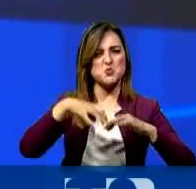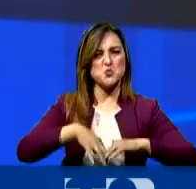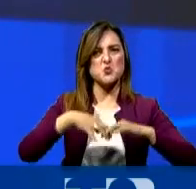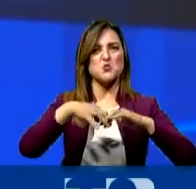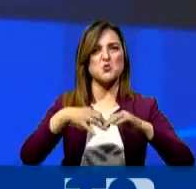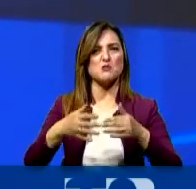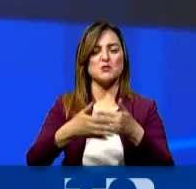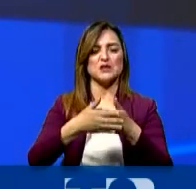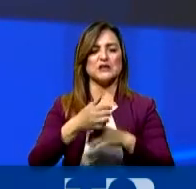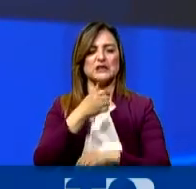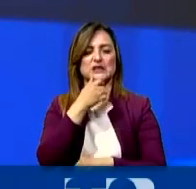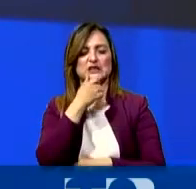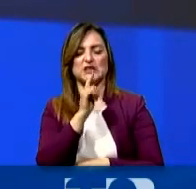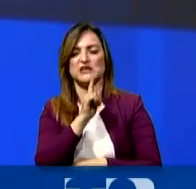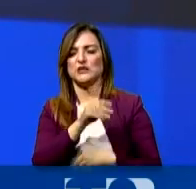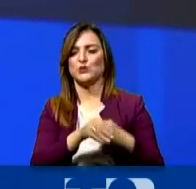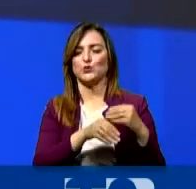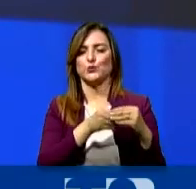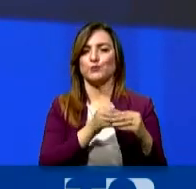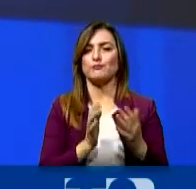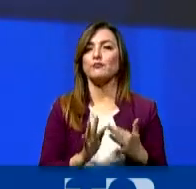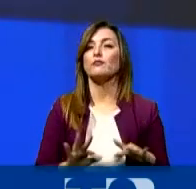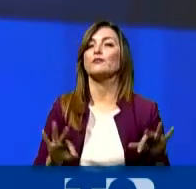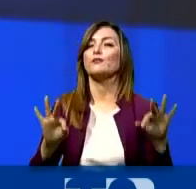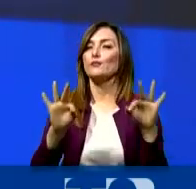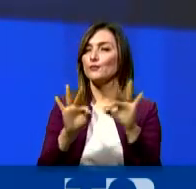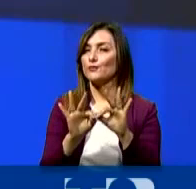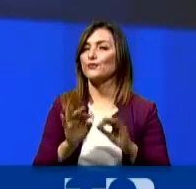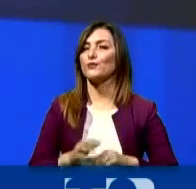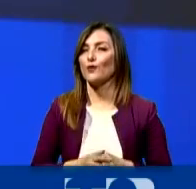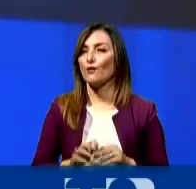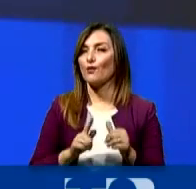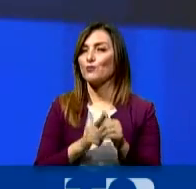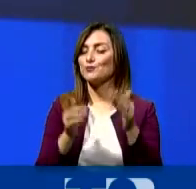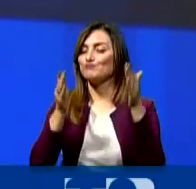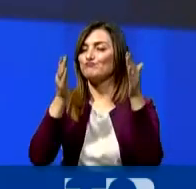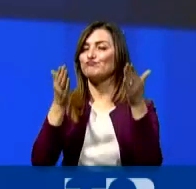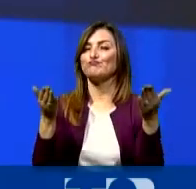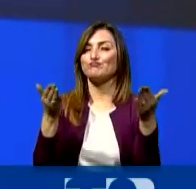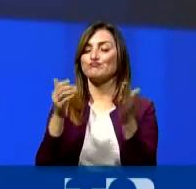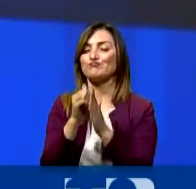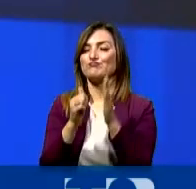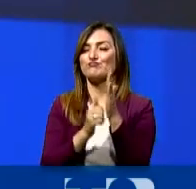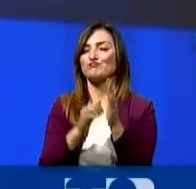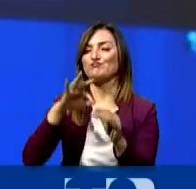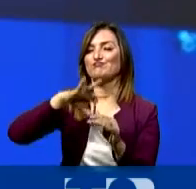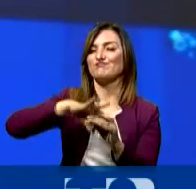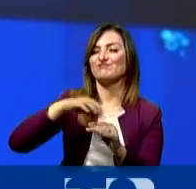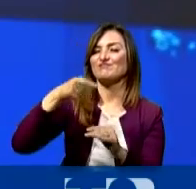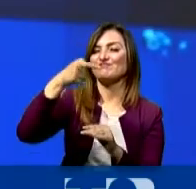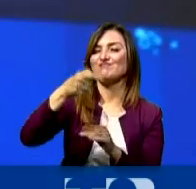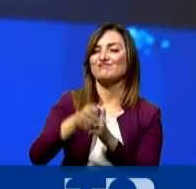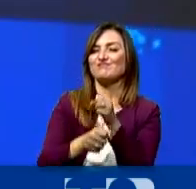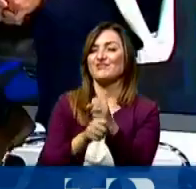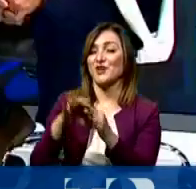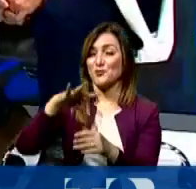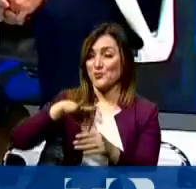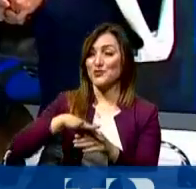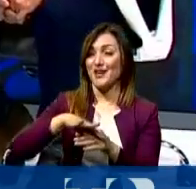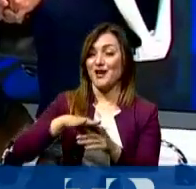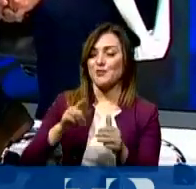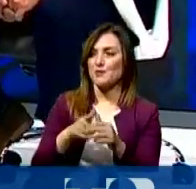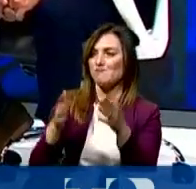momento me parece muy importante en términos de resaltar el que se privilegia agendas electorales y agendas políticas y se deja de lado